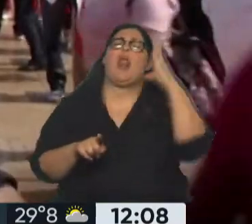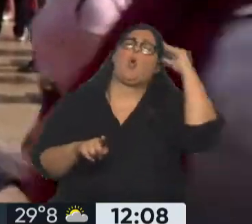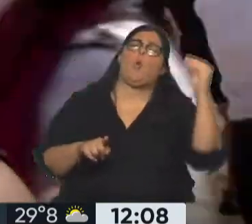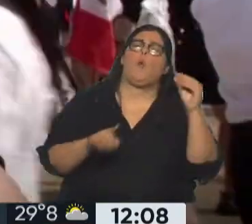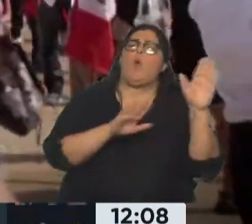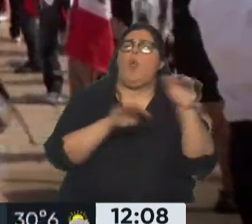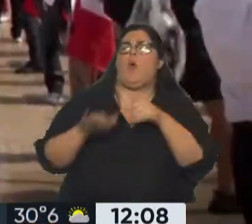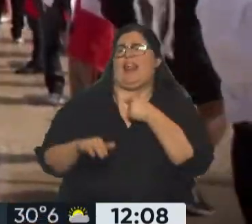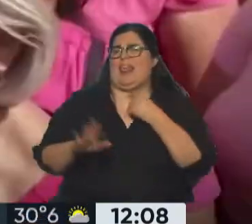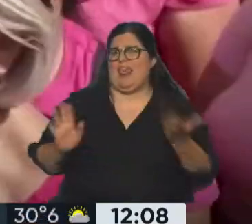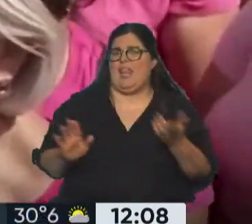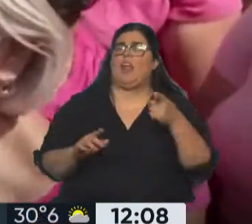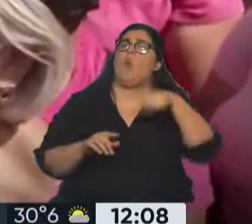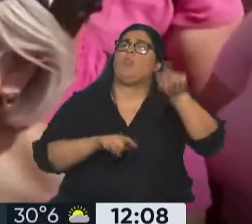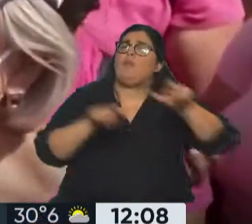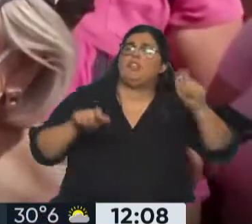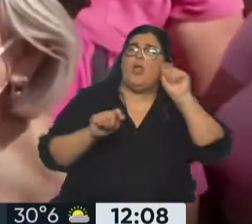favor, mexicano, despierta.